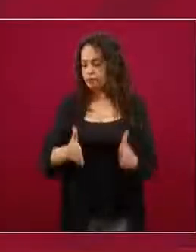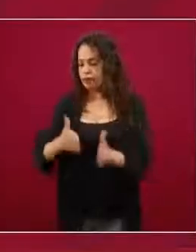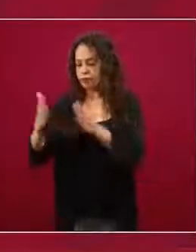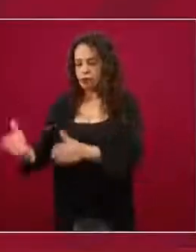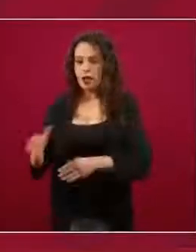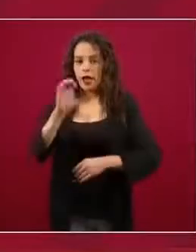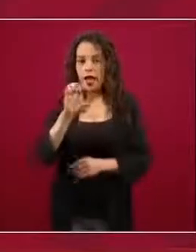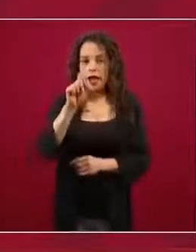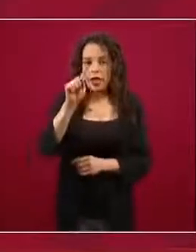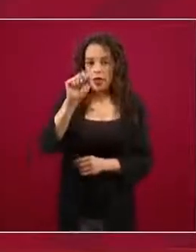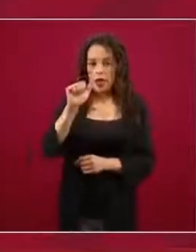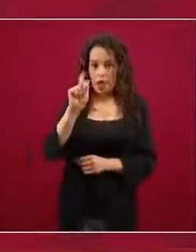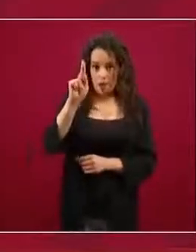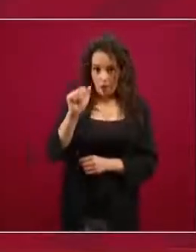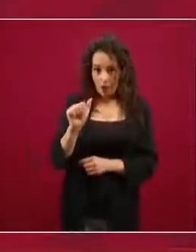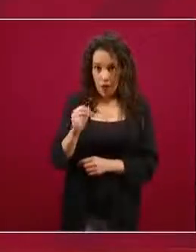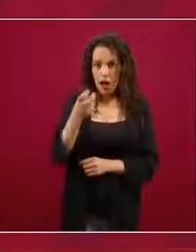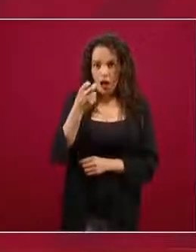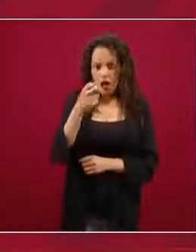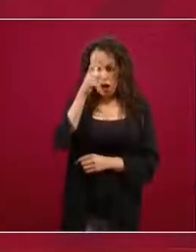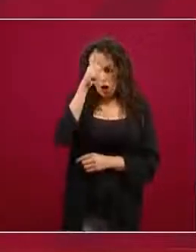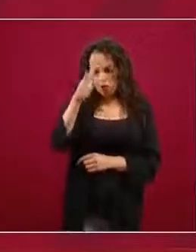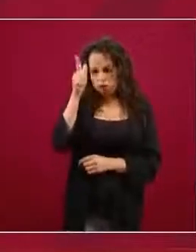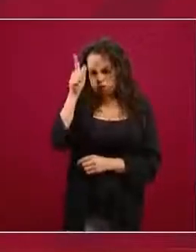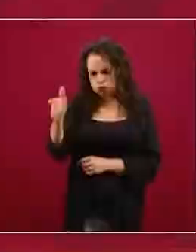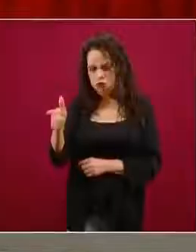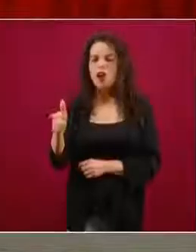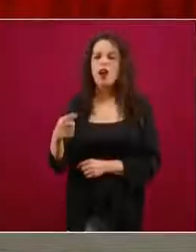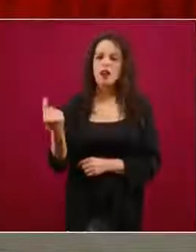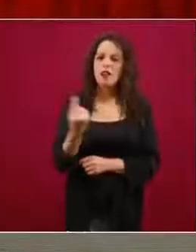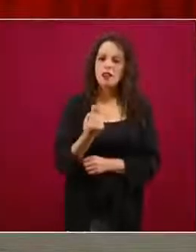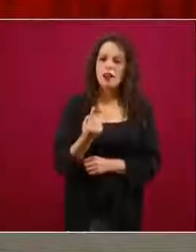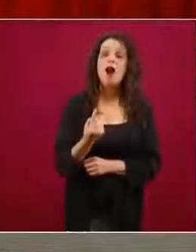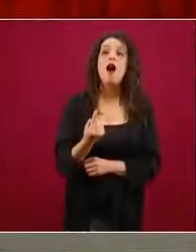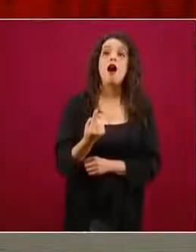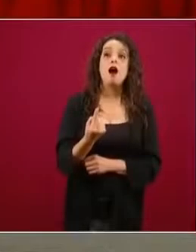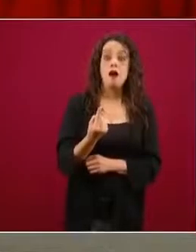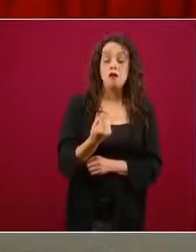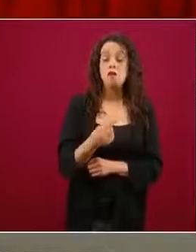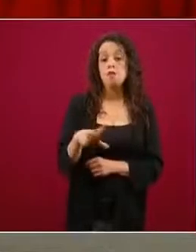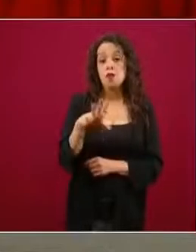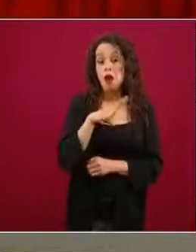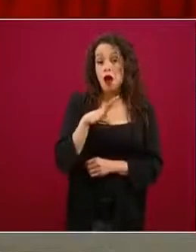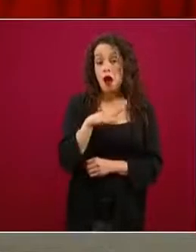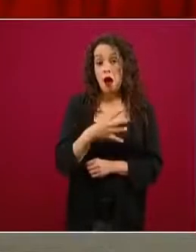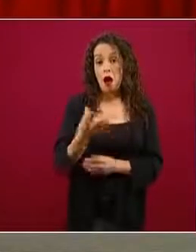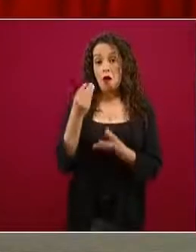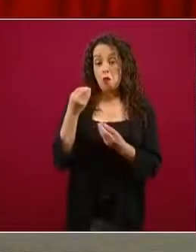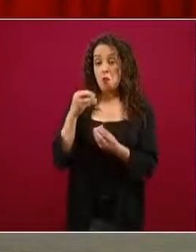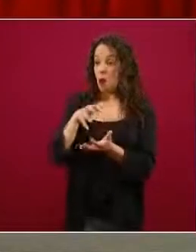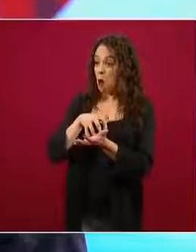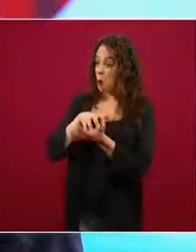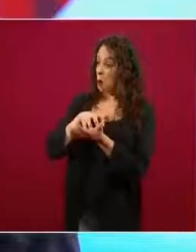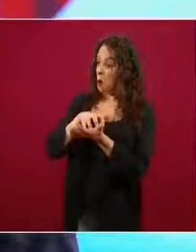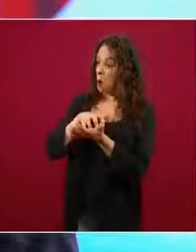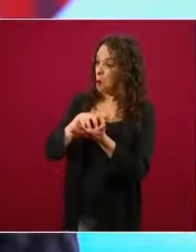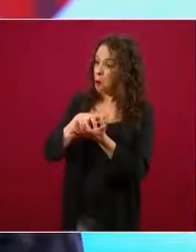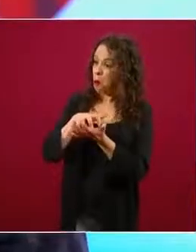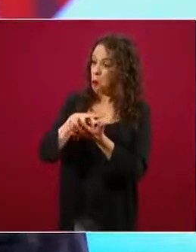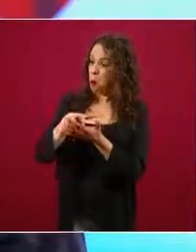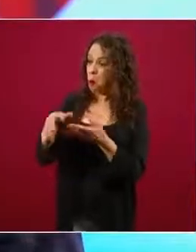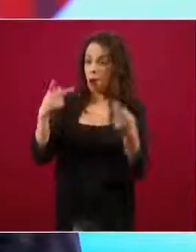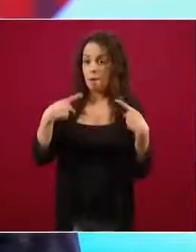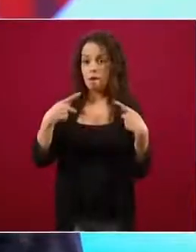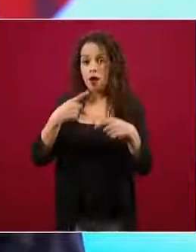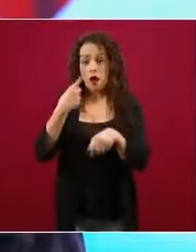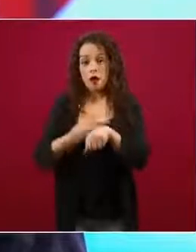fuimos comentando, tuvimos al inicio una importante letalidad, una proporción de personas enfermas